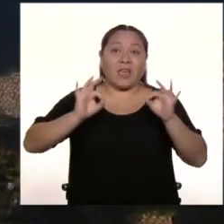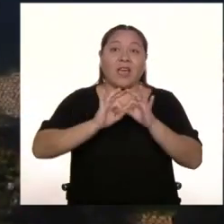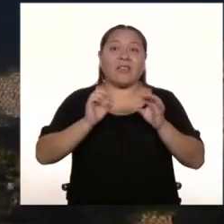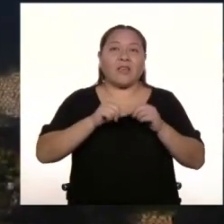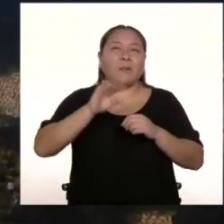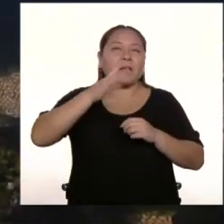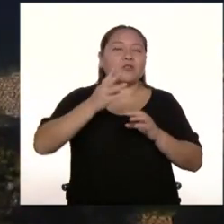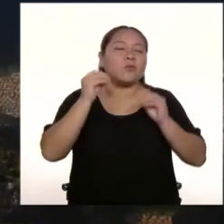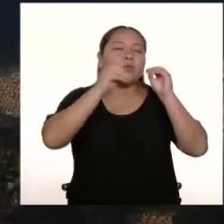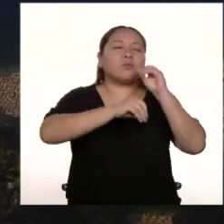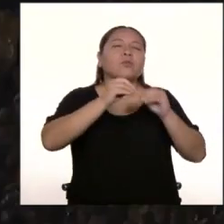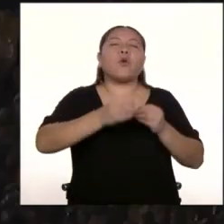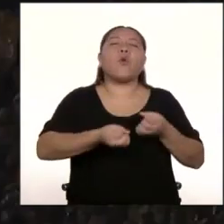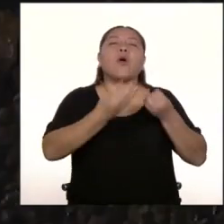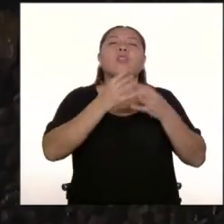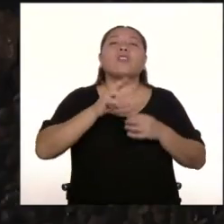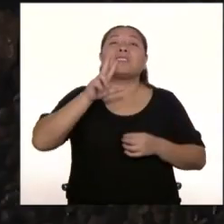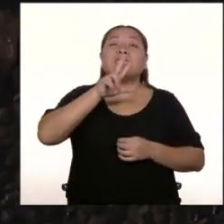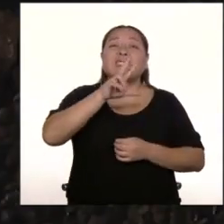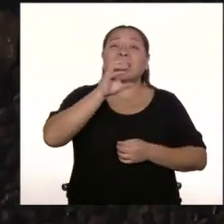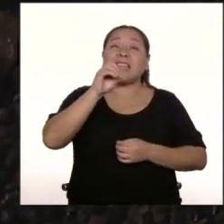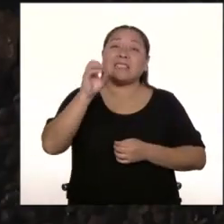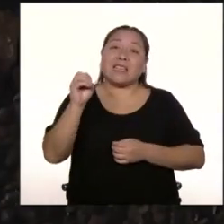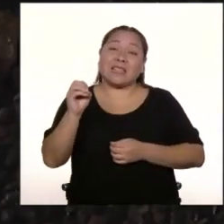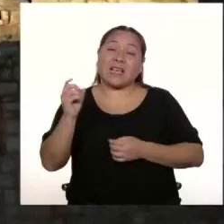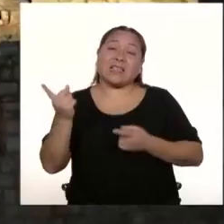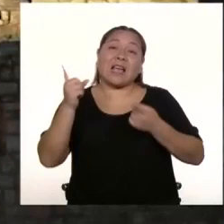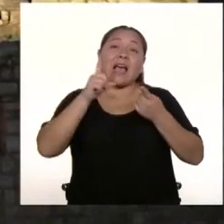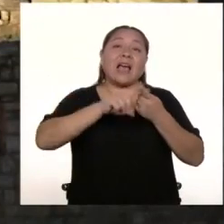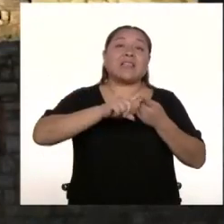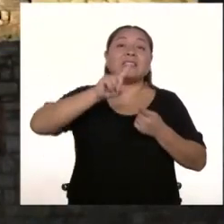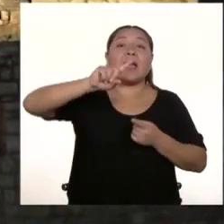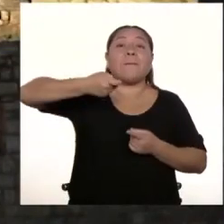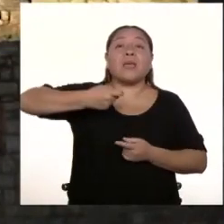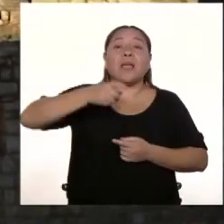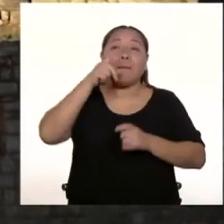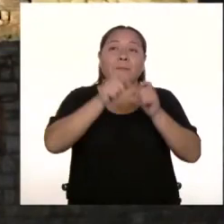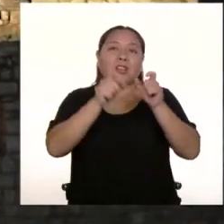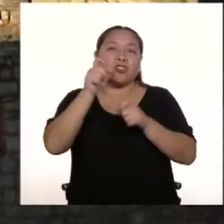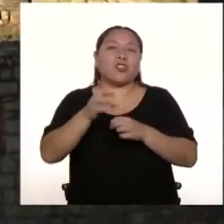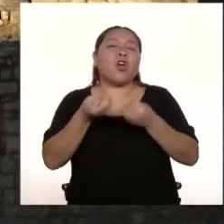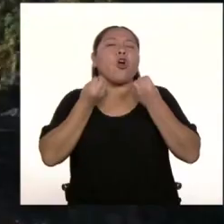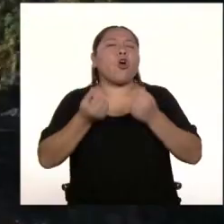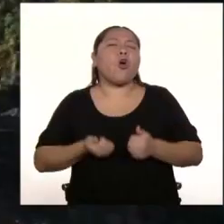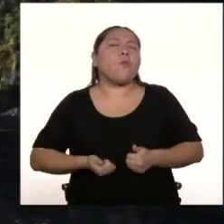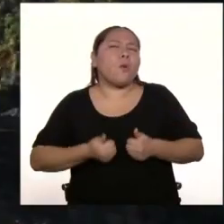entre 300 y 1000 personas. Pero ¿cómo vivían?